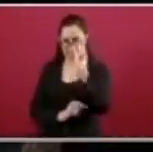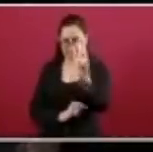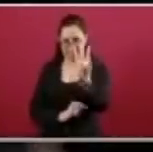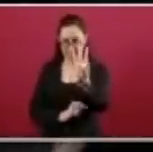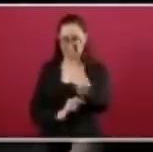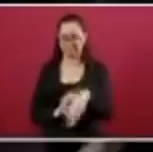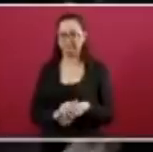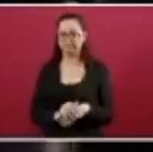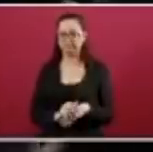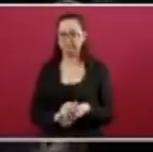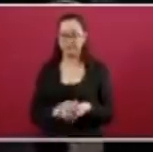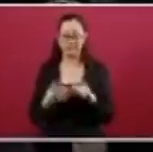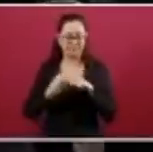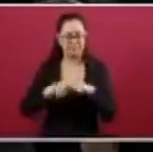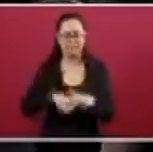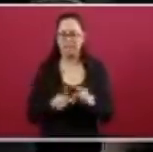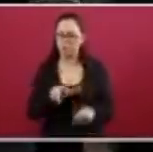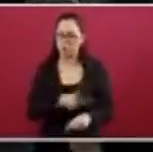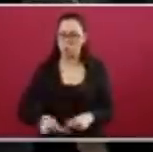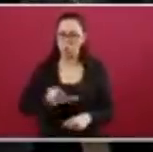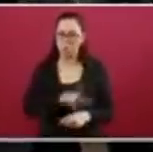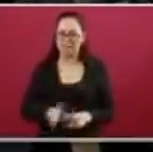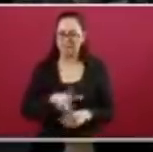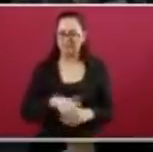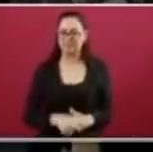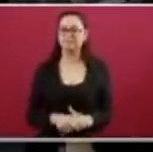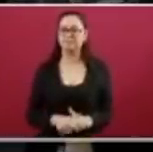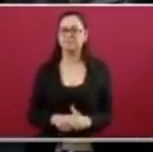Vamos empezando la semana.